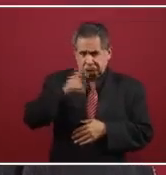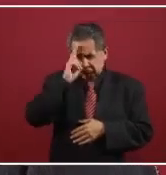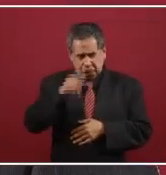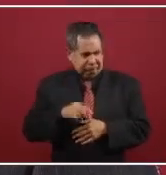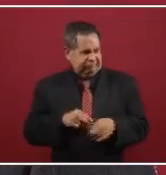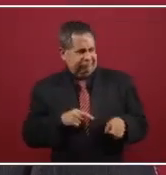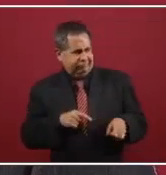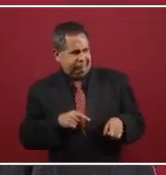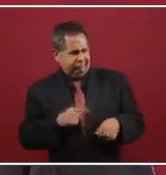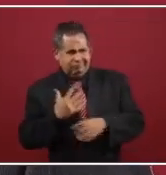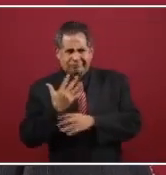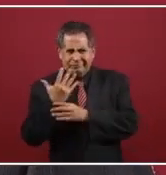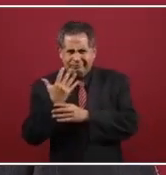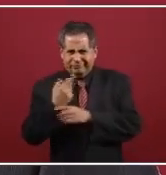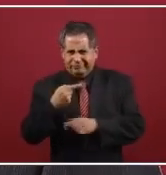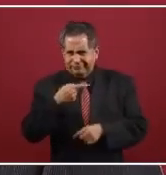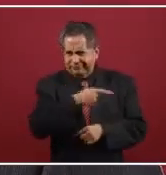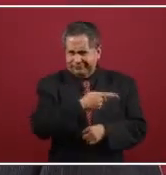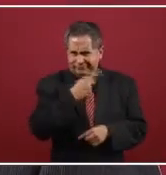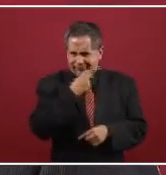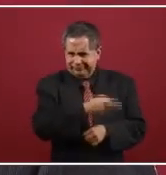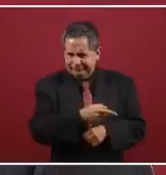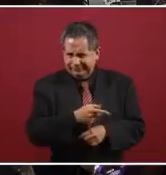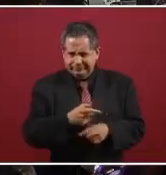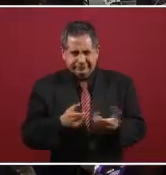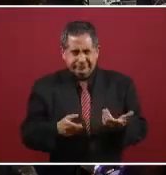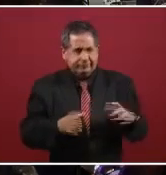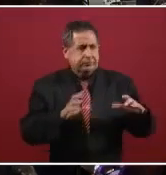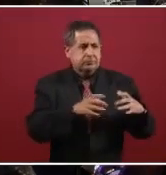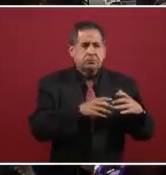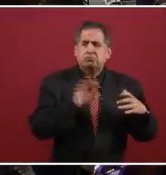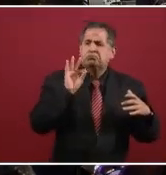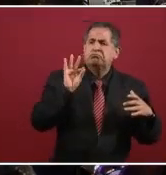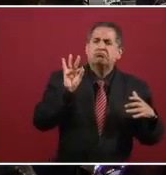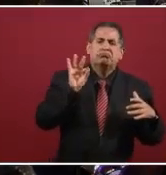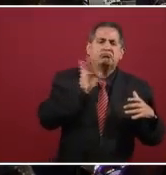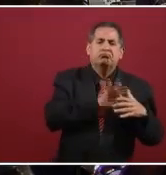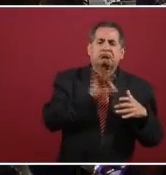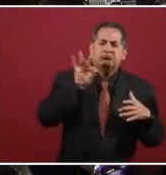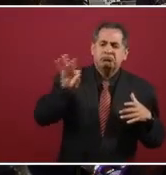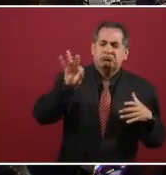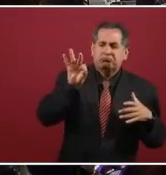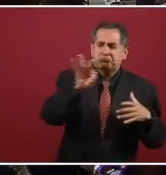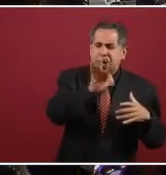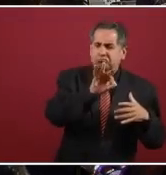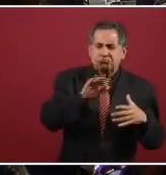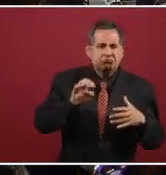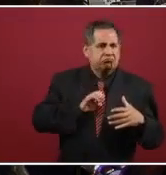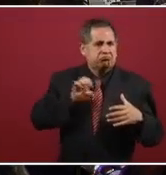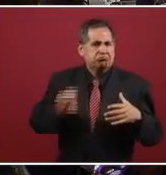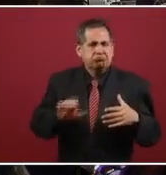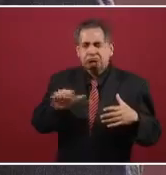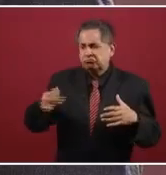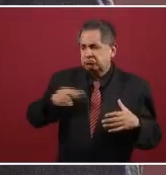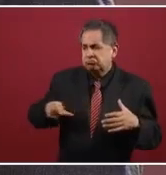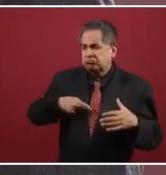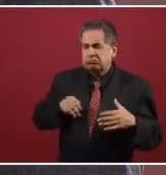también queriendo promover la xenofobia en nuestro país,